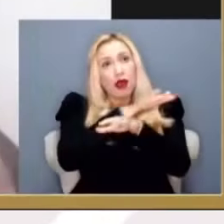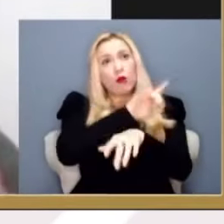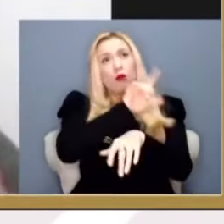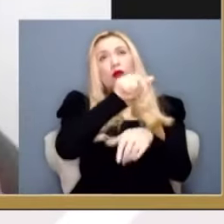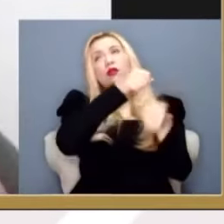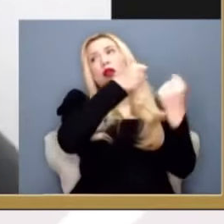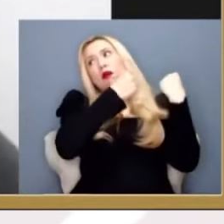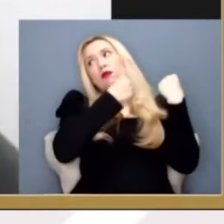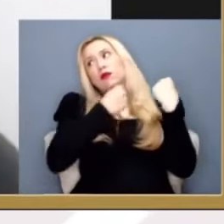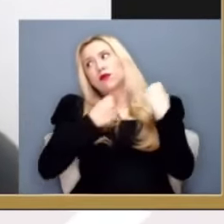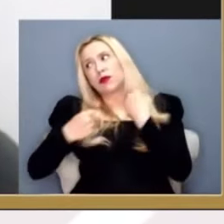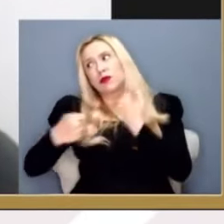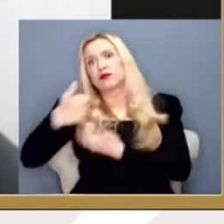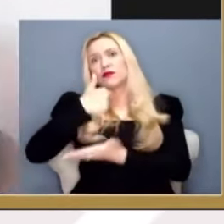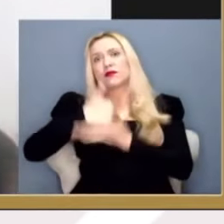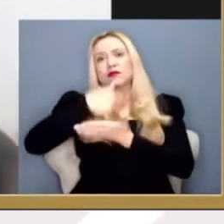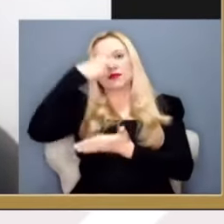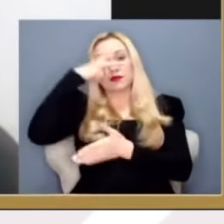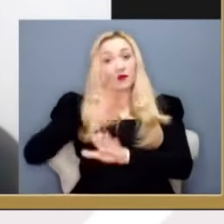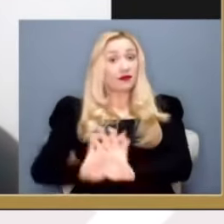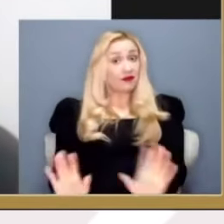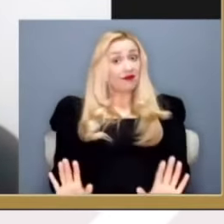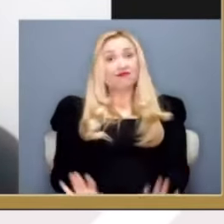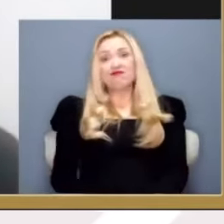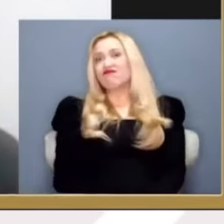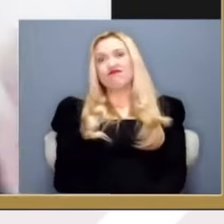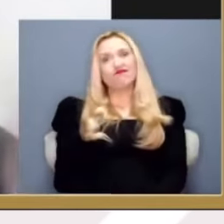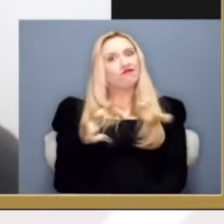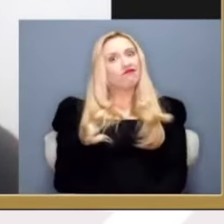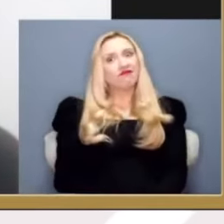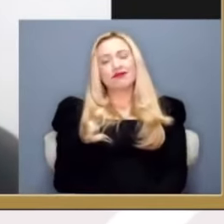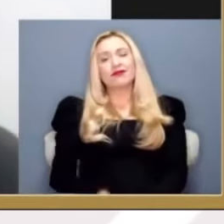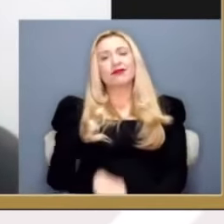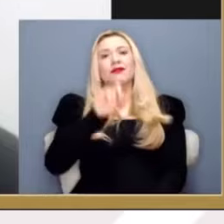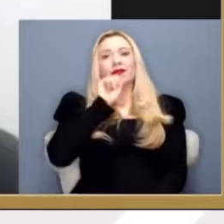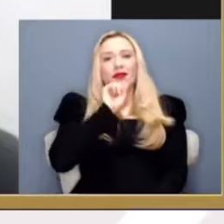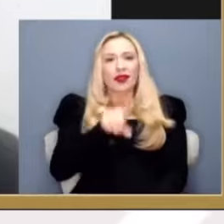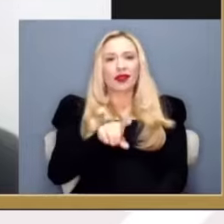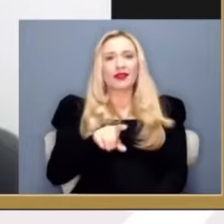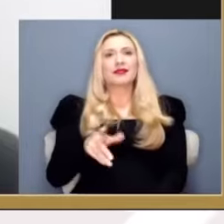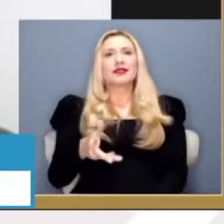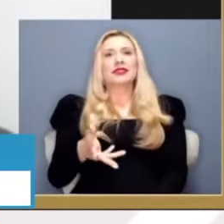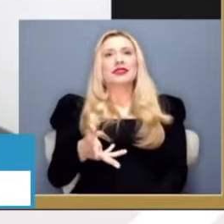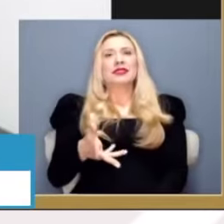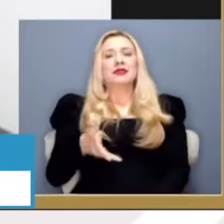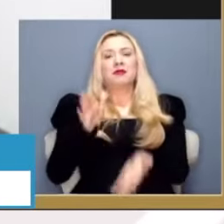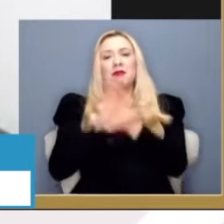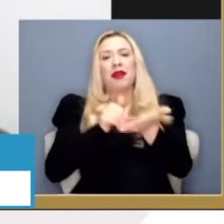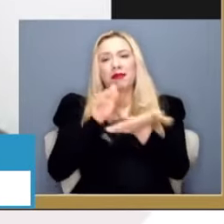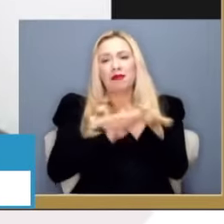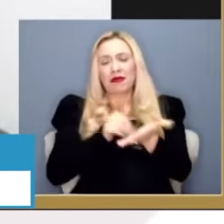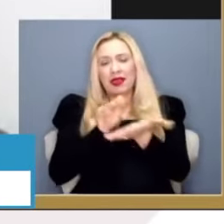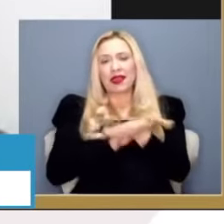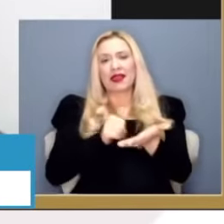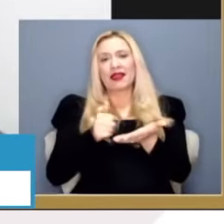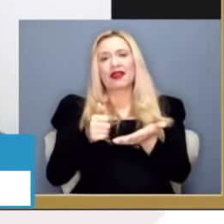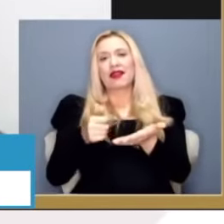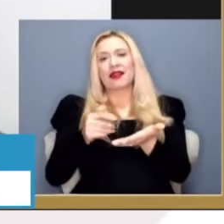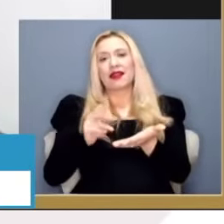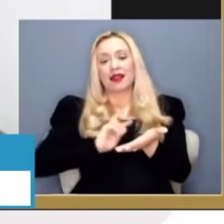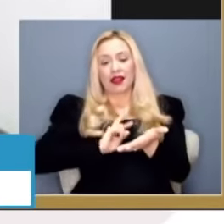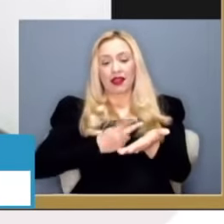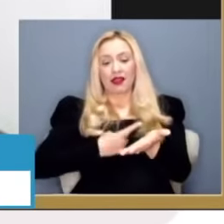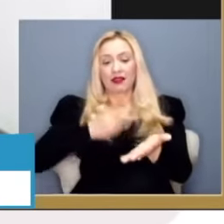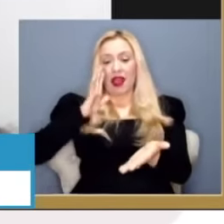pero ahí no queda todo, porque también nos enfrentamos a la homologación de documentos que muchas personas trans